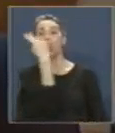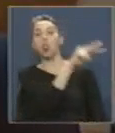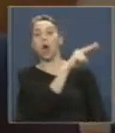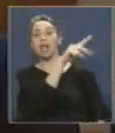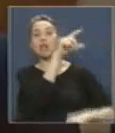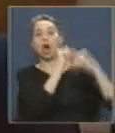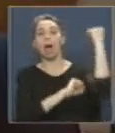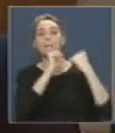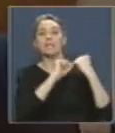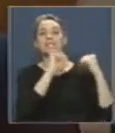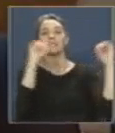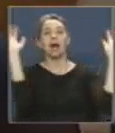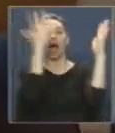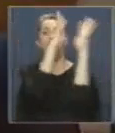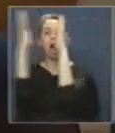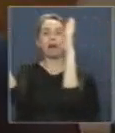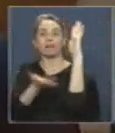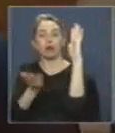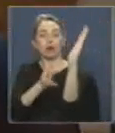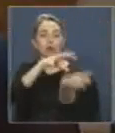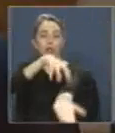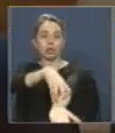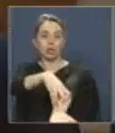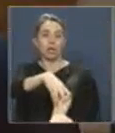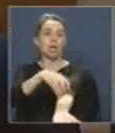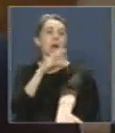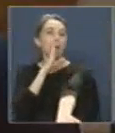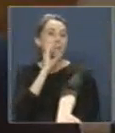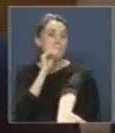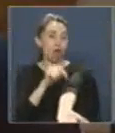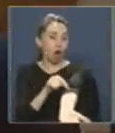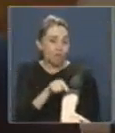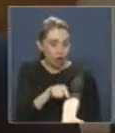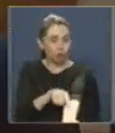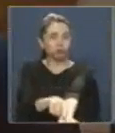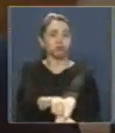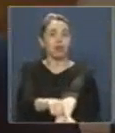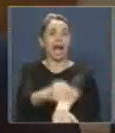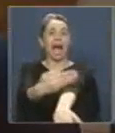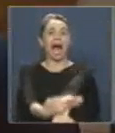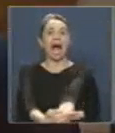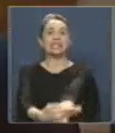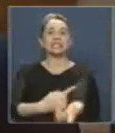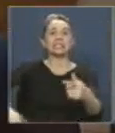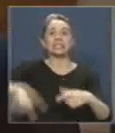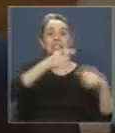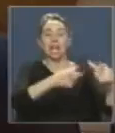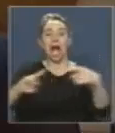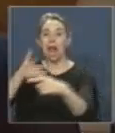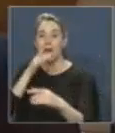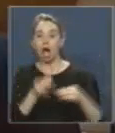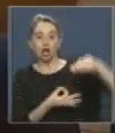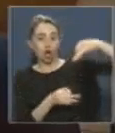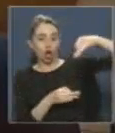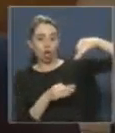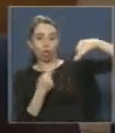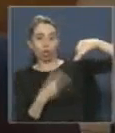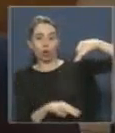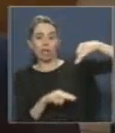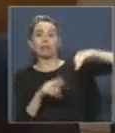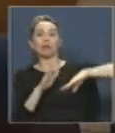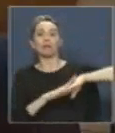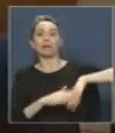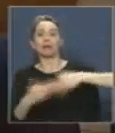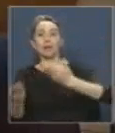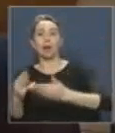ellas, precisamente del Biobío a los lagos. Por lo tanto, gran parte de aquellos títulos de merced que